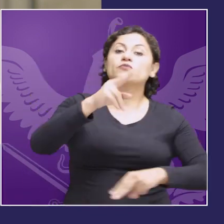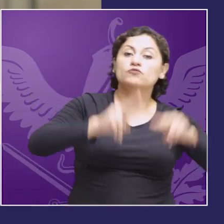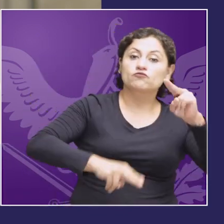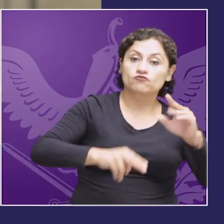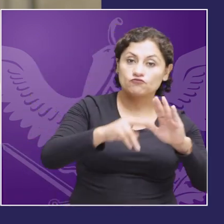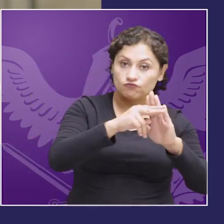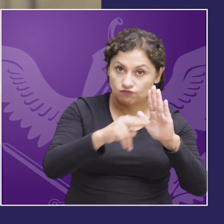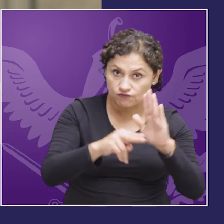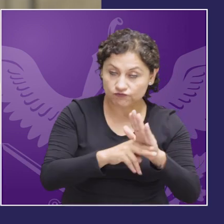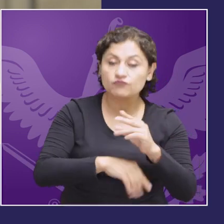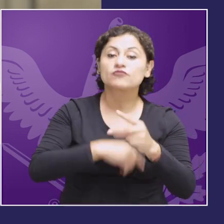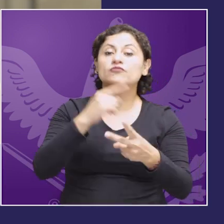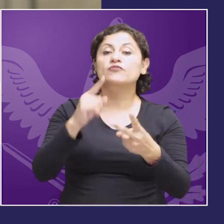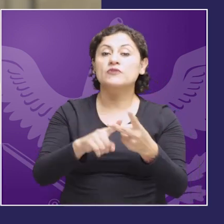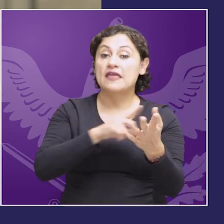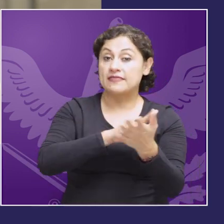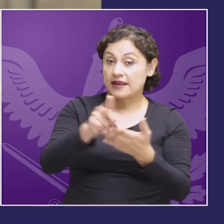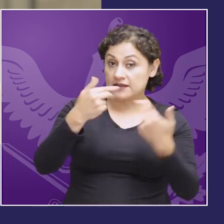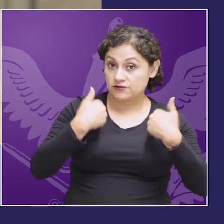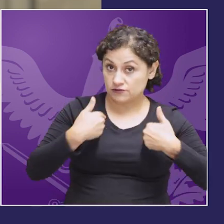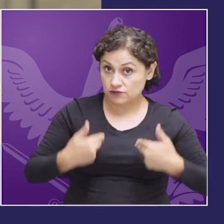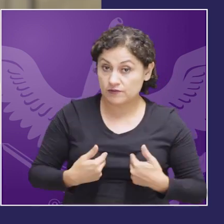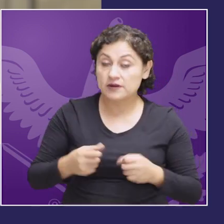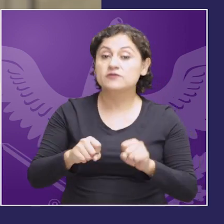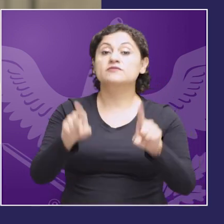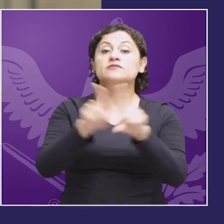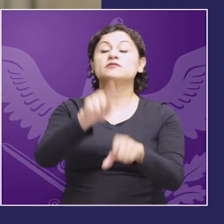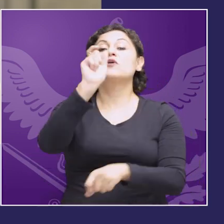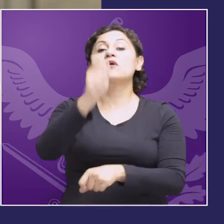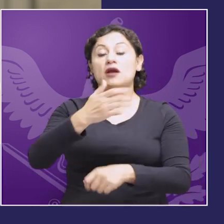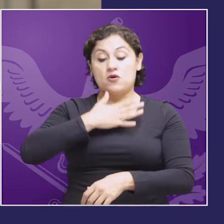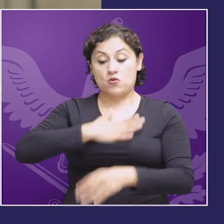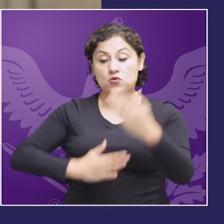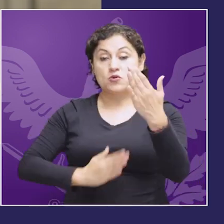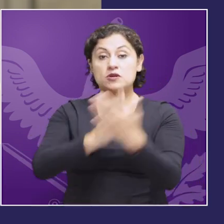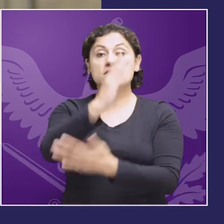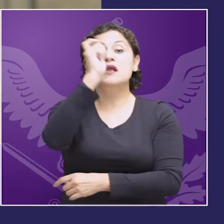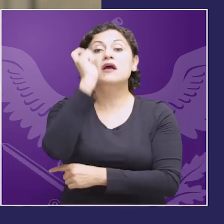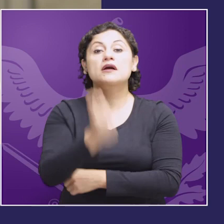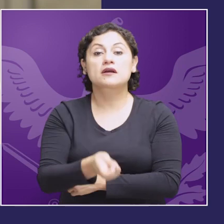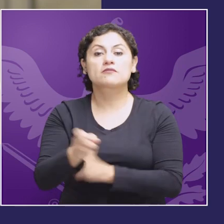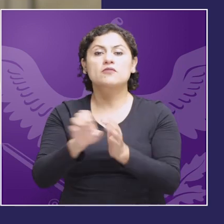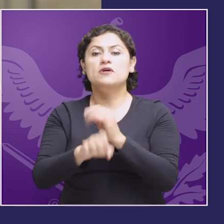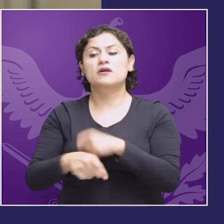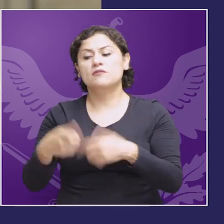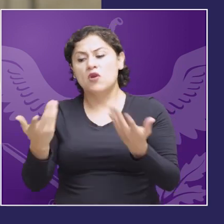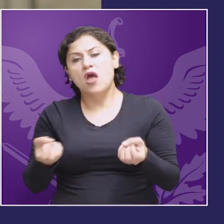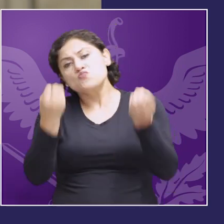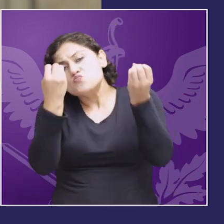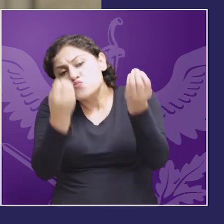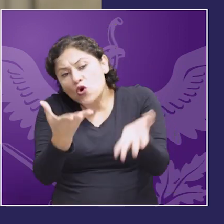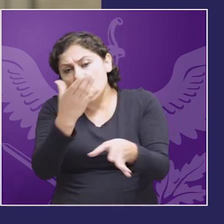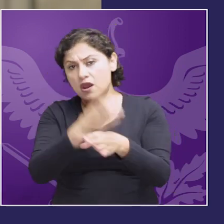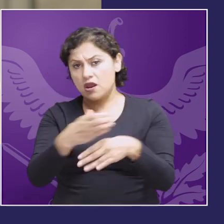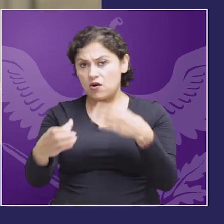los roles de género, los estereotipos prescriptivos, normativos, y reconocimiento al acceso a la justicia como un derecho humano, que eso no es menor. Siempre el